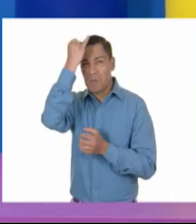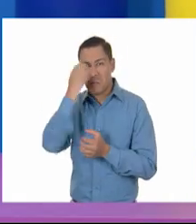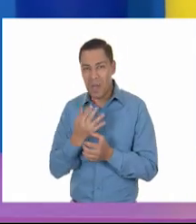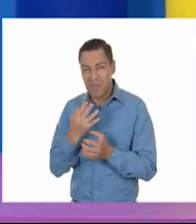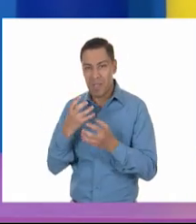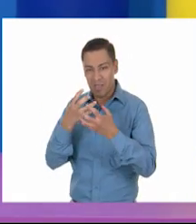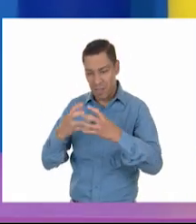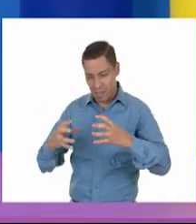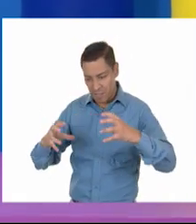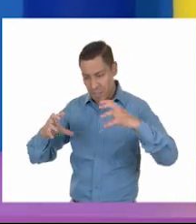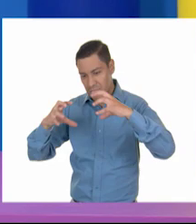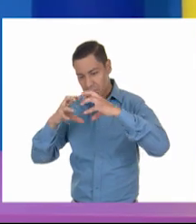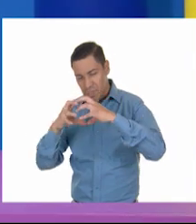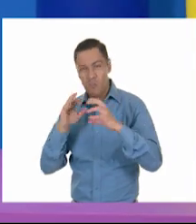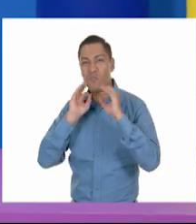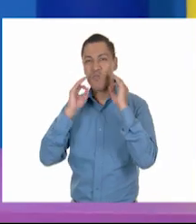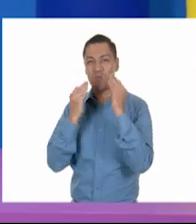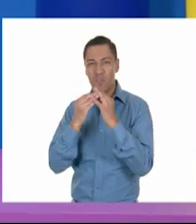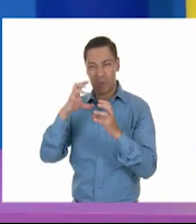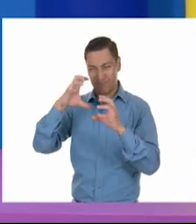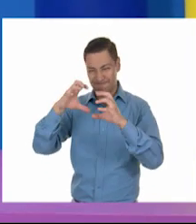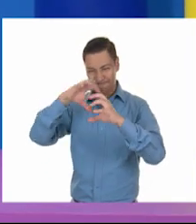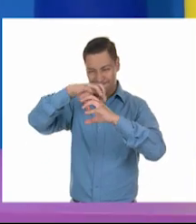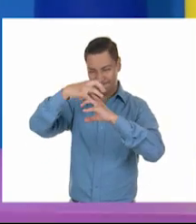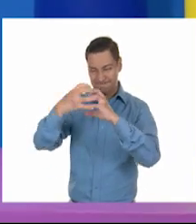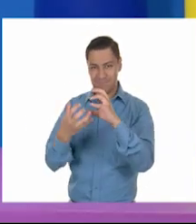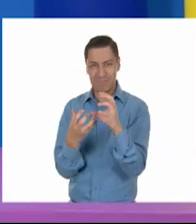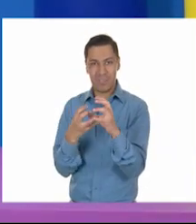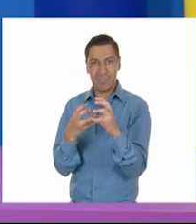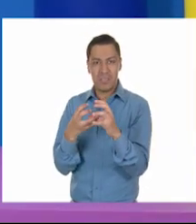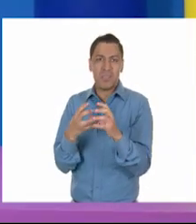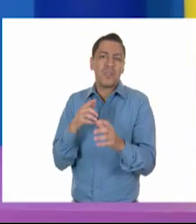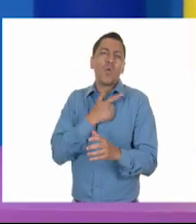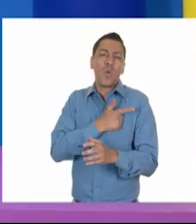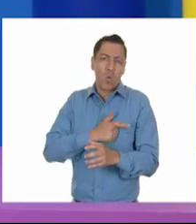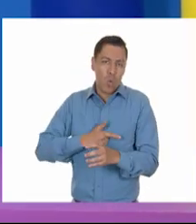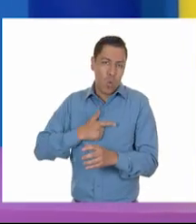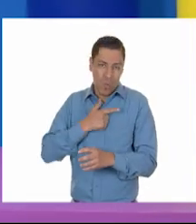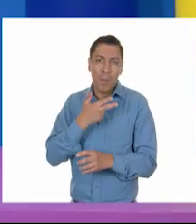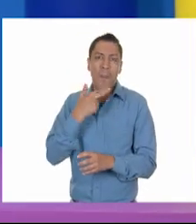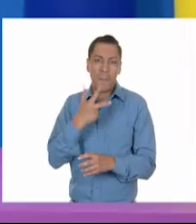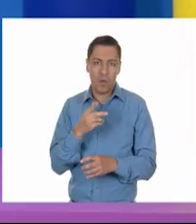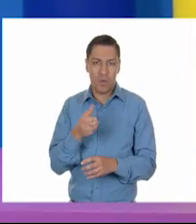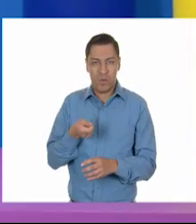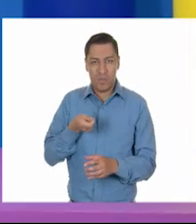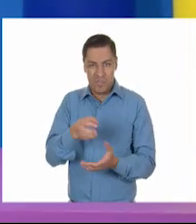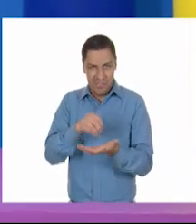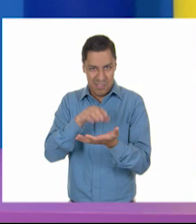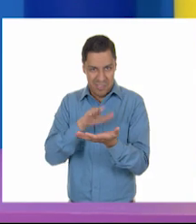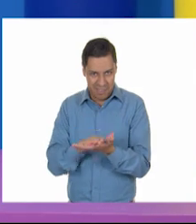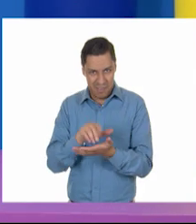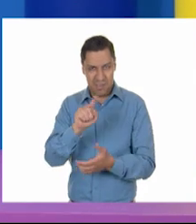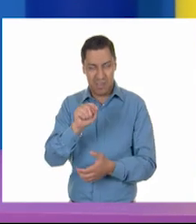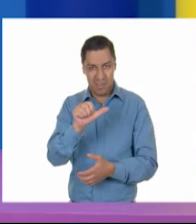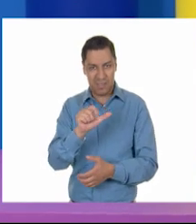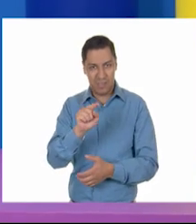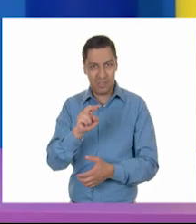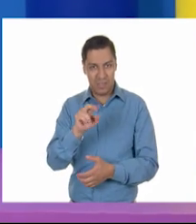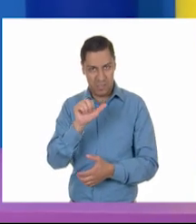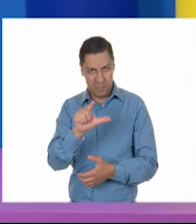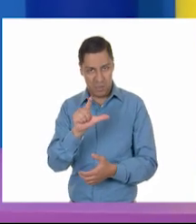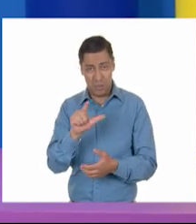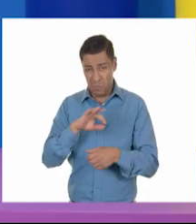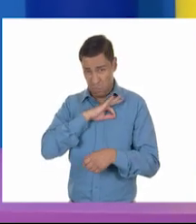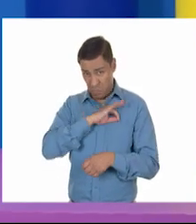Me gustaría que esa parte del reporte quedara como una cita textual. ¿Puede ser? ¿Así con